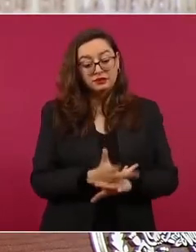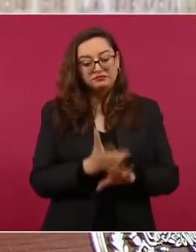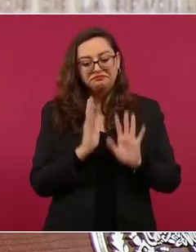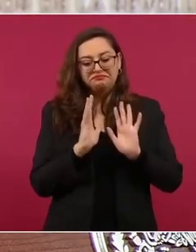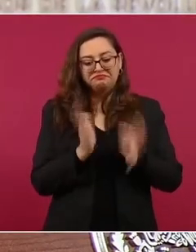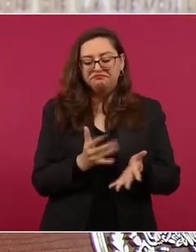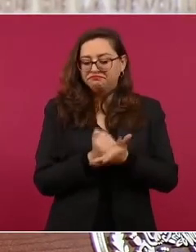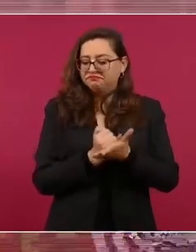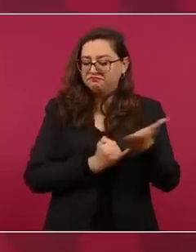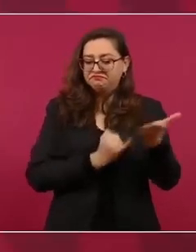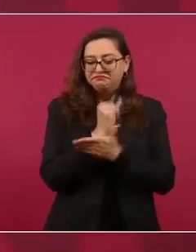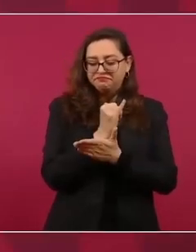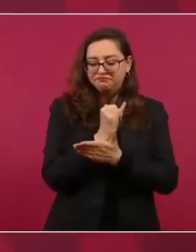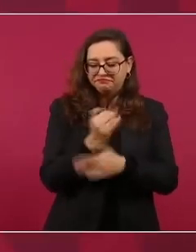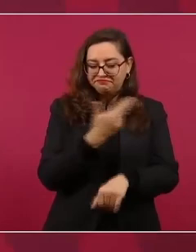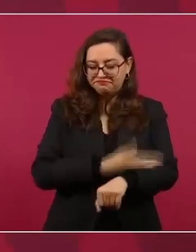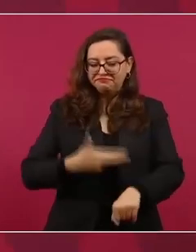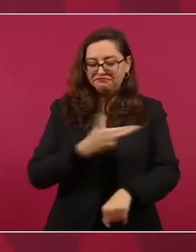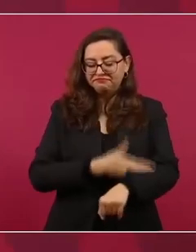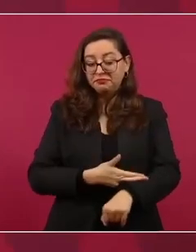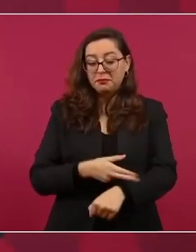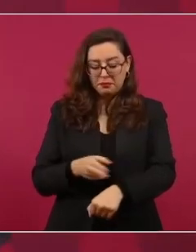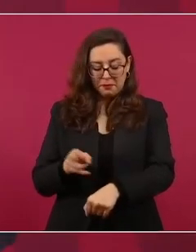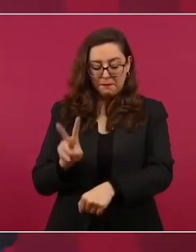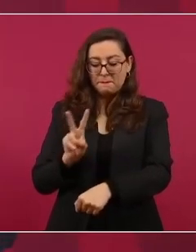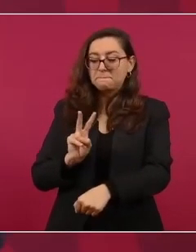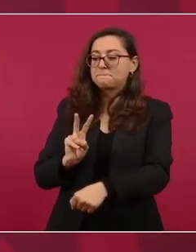afortunadamente tomaron la decisión en Estados Unidos de